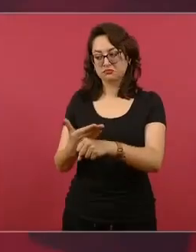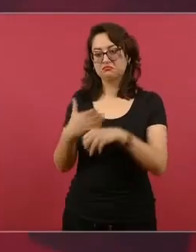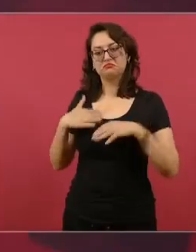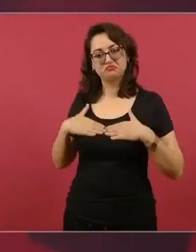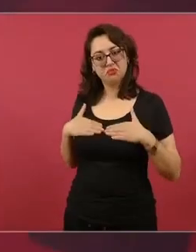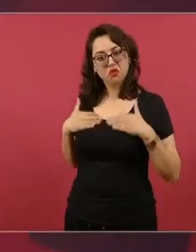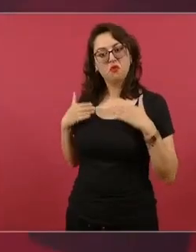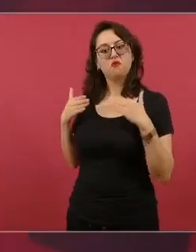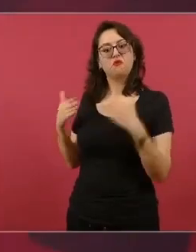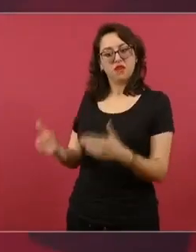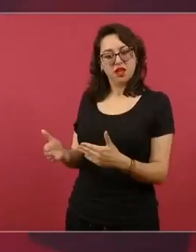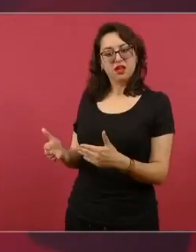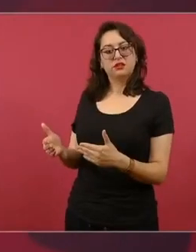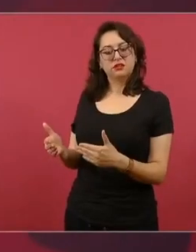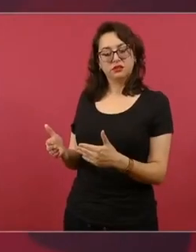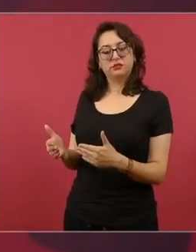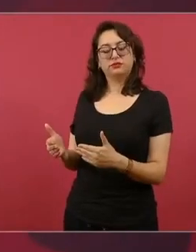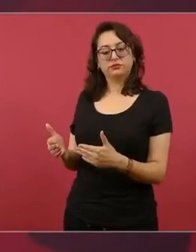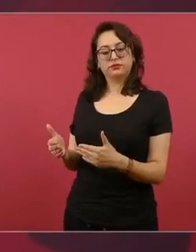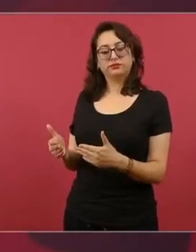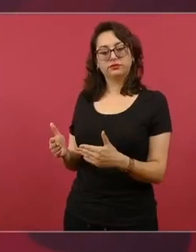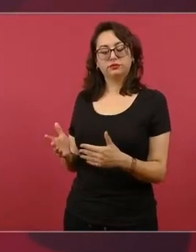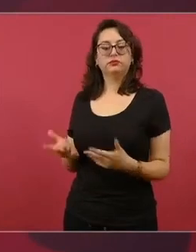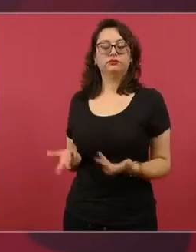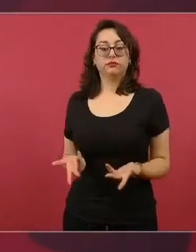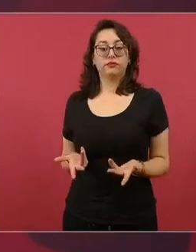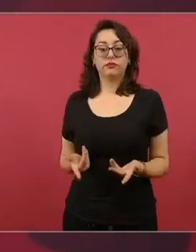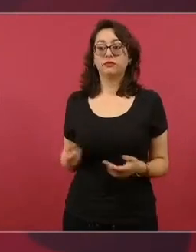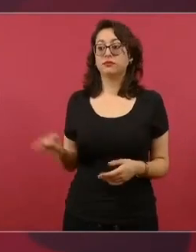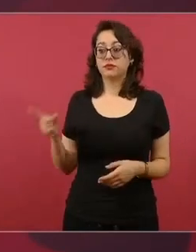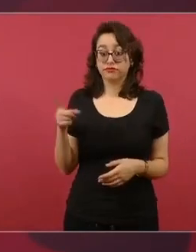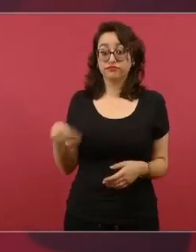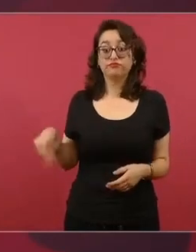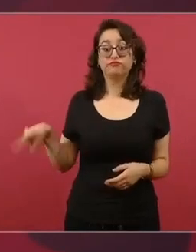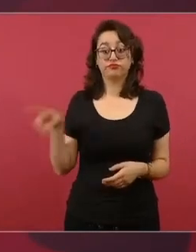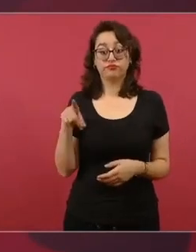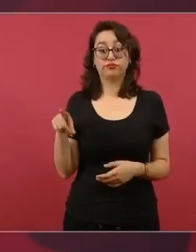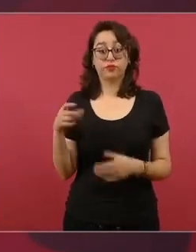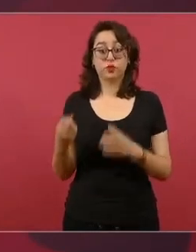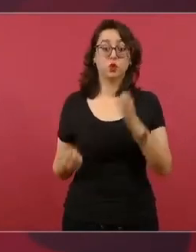Y los nuevos inversionistas tienen que